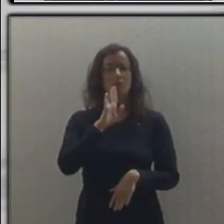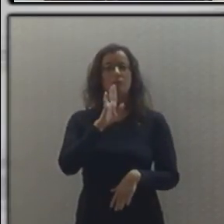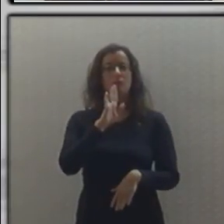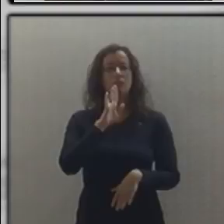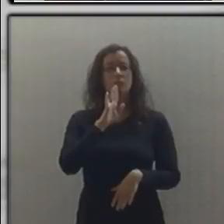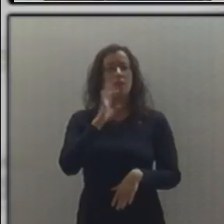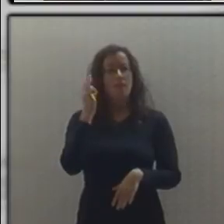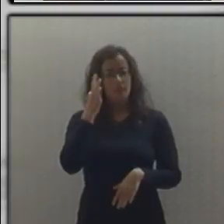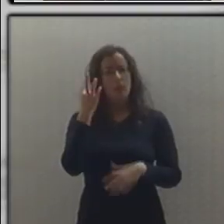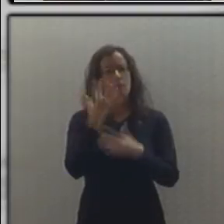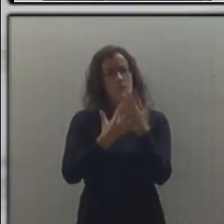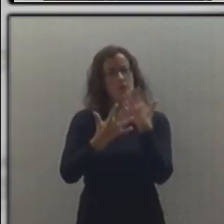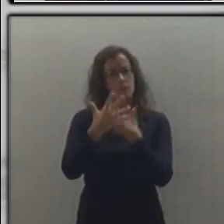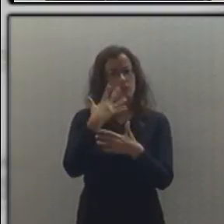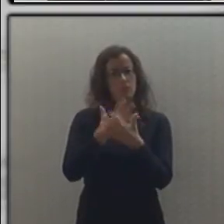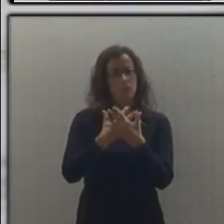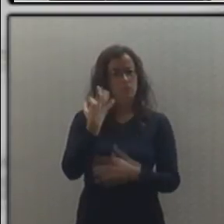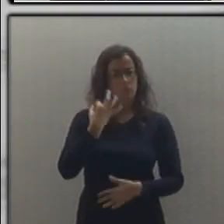darse mezcladas,